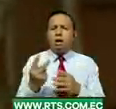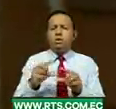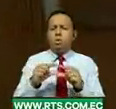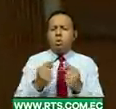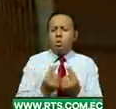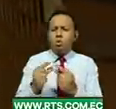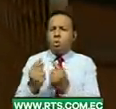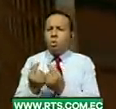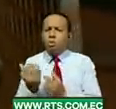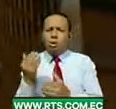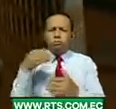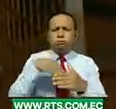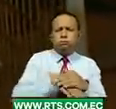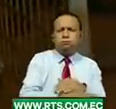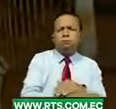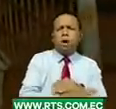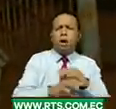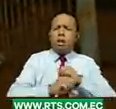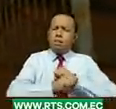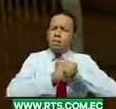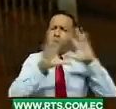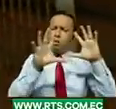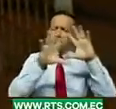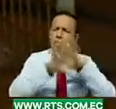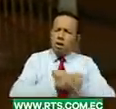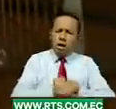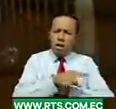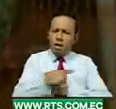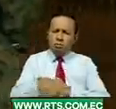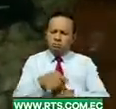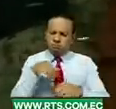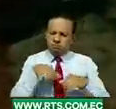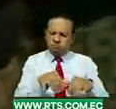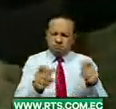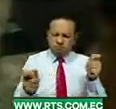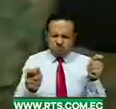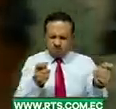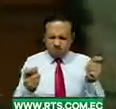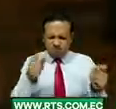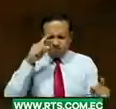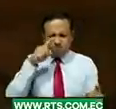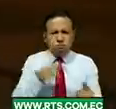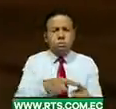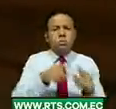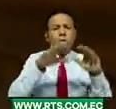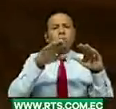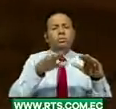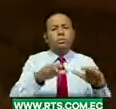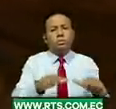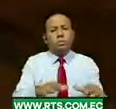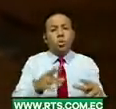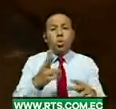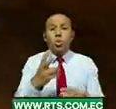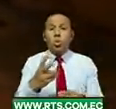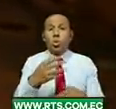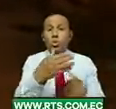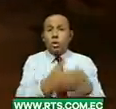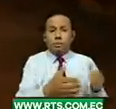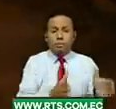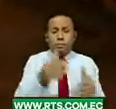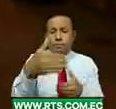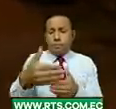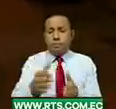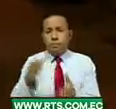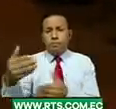durante la madrugada, la mañana de hoy y la tarde de hoy, retomando el control de los pabellones, los 12 pabellones de la